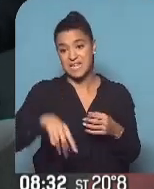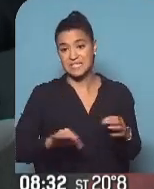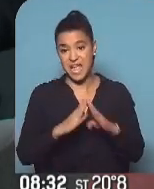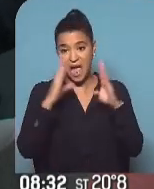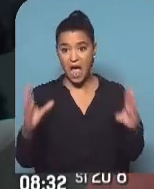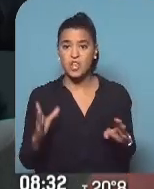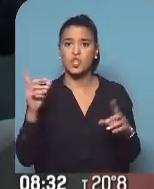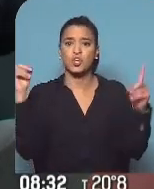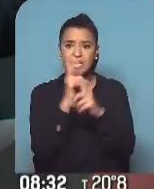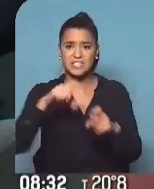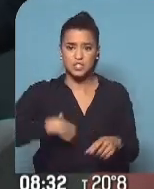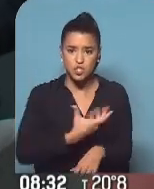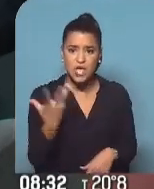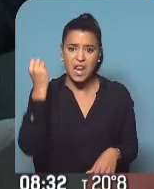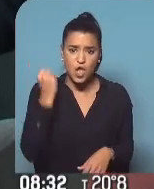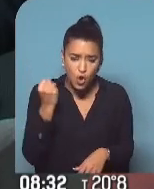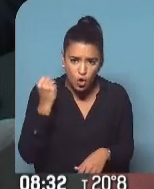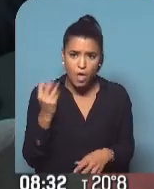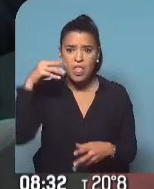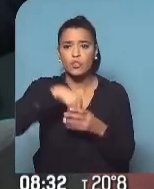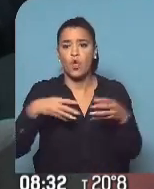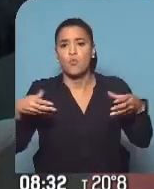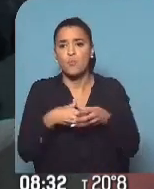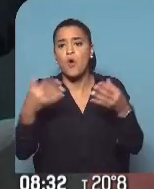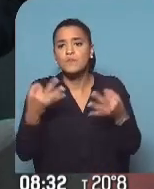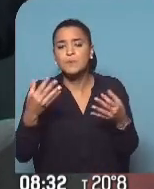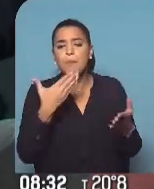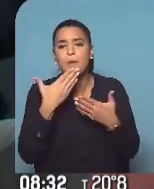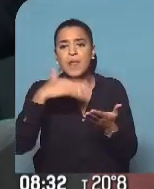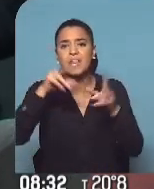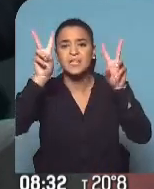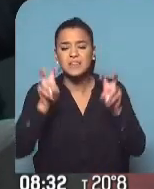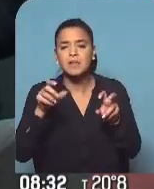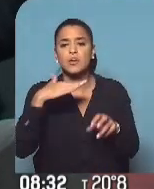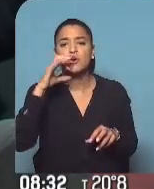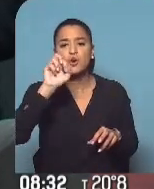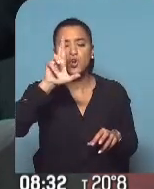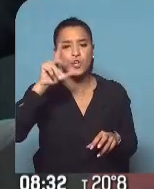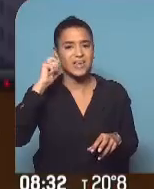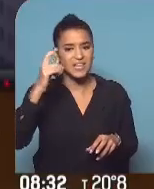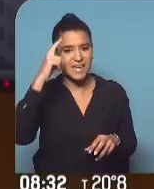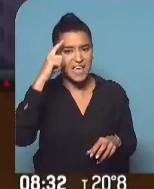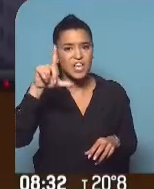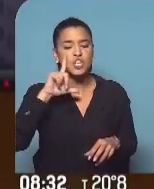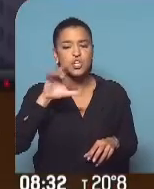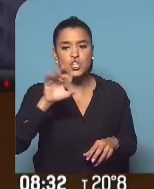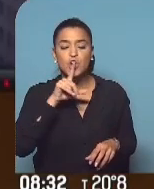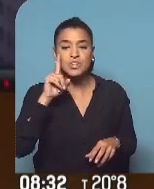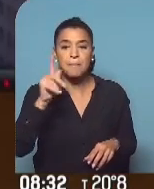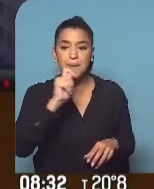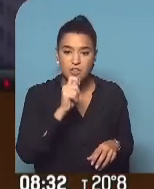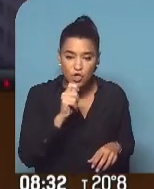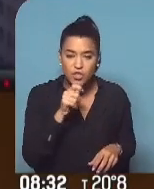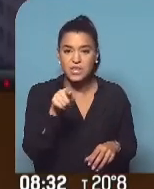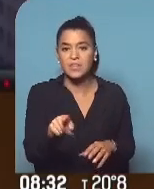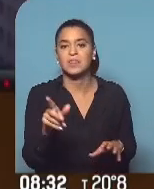crisis socioeconómica hay mucho ruido dentro del oficialismo. Vamos a hablar de estos temas con Jorge Liotti, periodista, editor de política del diario